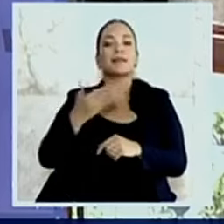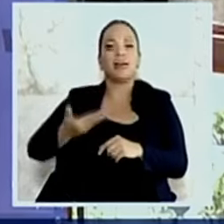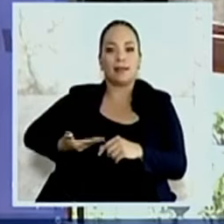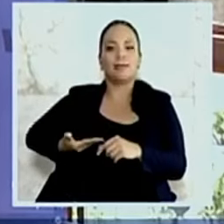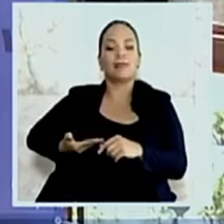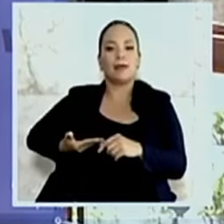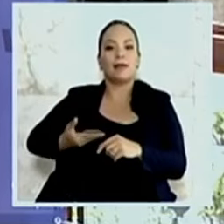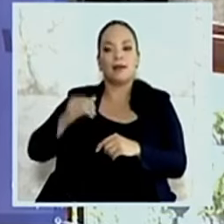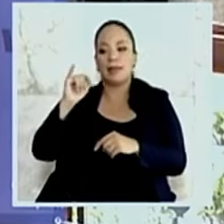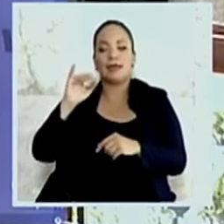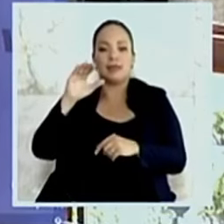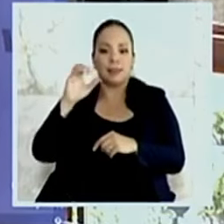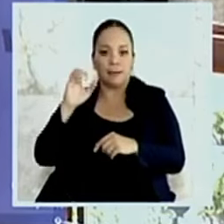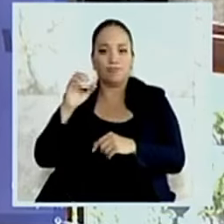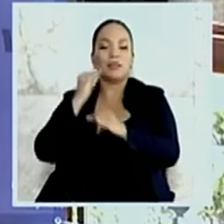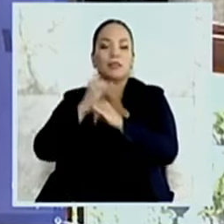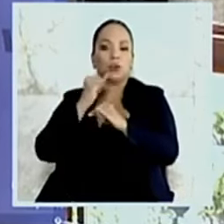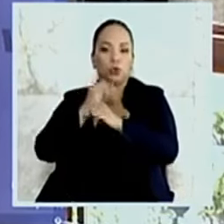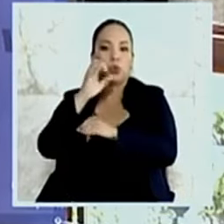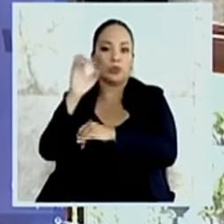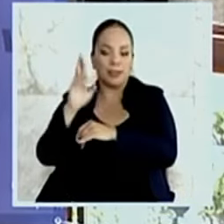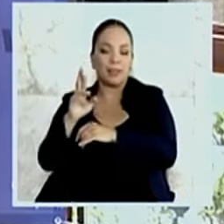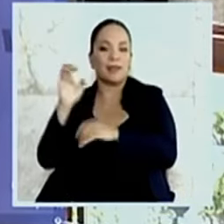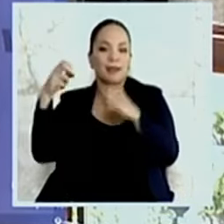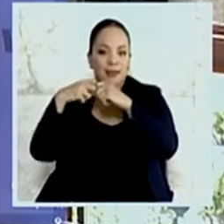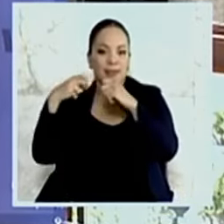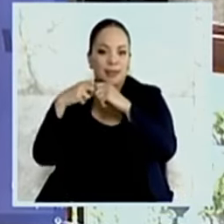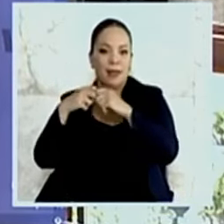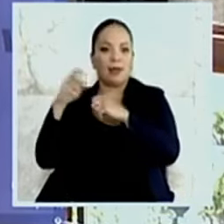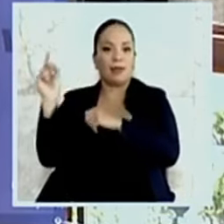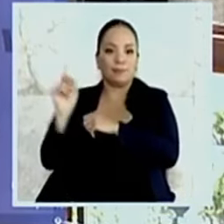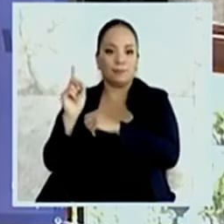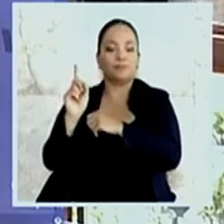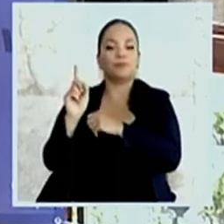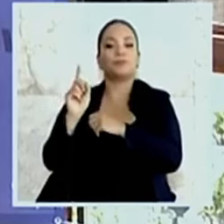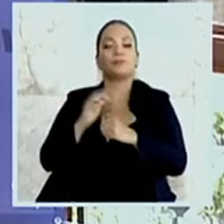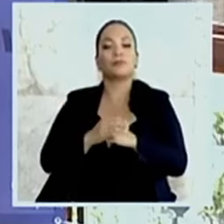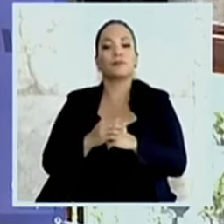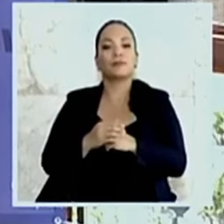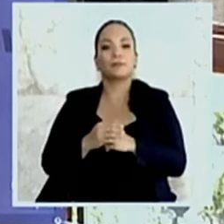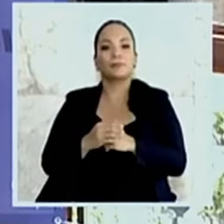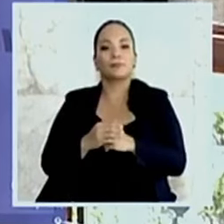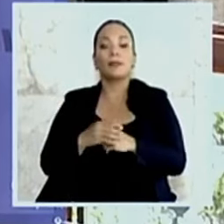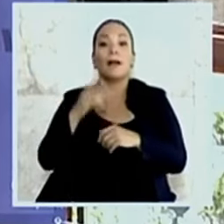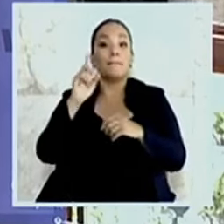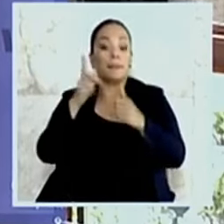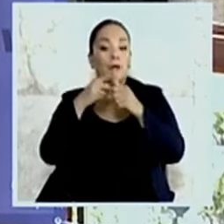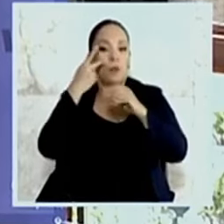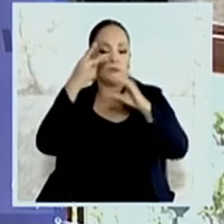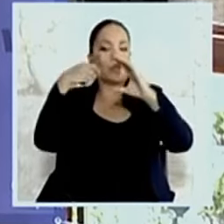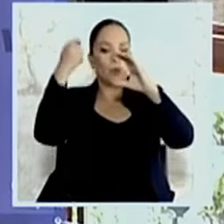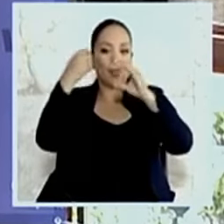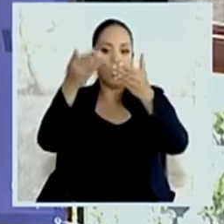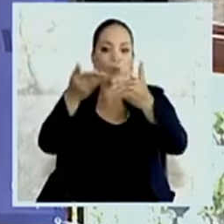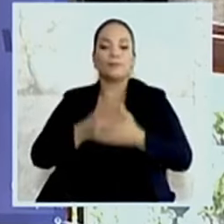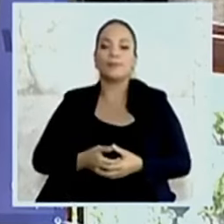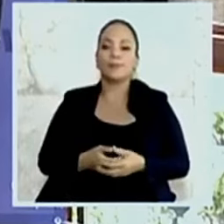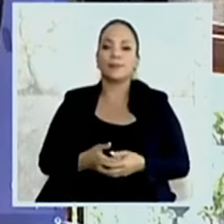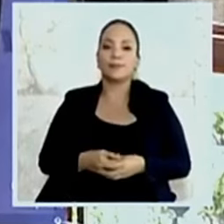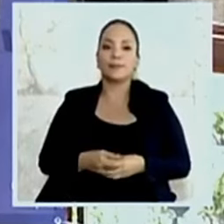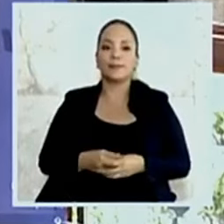el avance en la electrificación rural. Para ello invitamos pasar al frente al señor Marco Acuña Mora, presidente ejecutivo